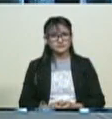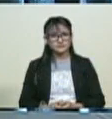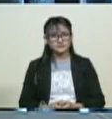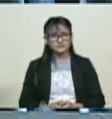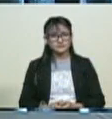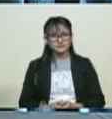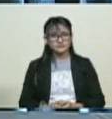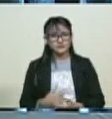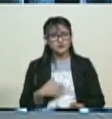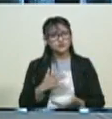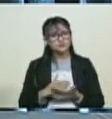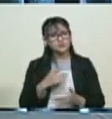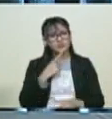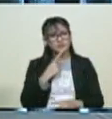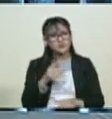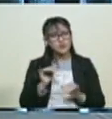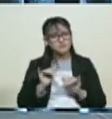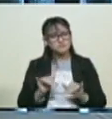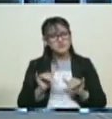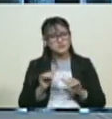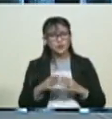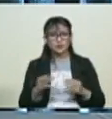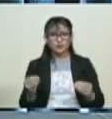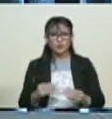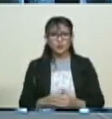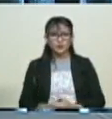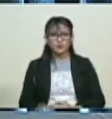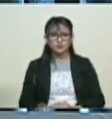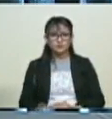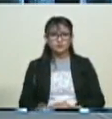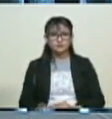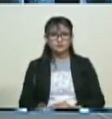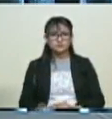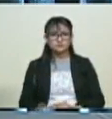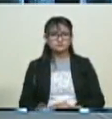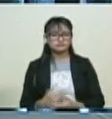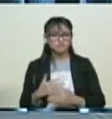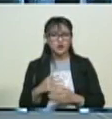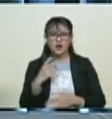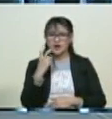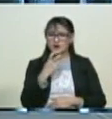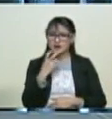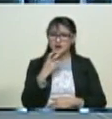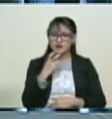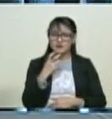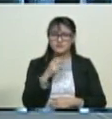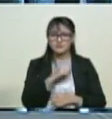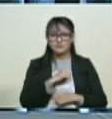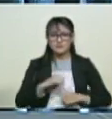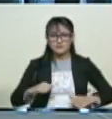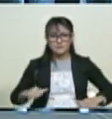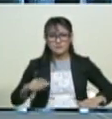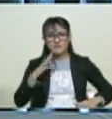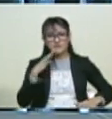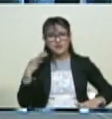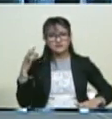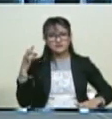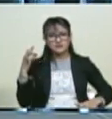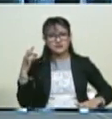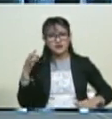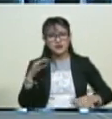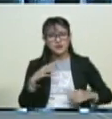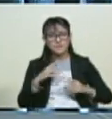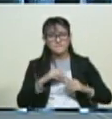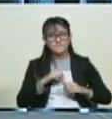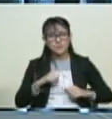yo siempre le digo lo mismo a todos hable en inglés francés portugués o el idioma que